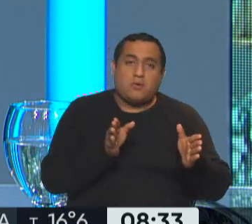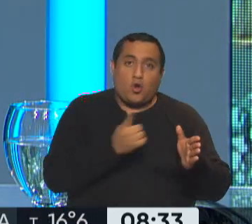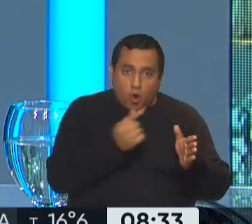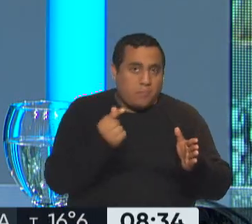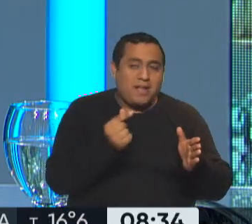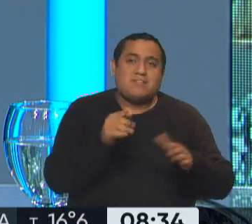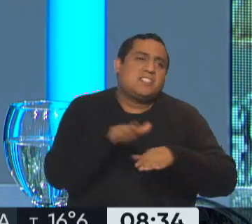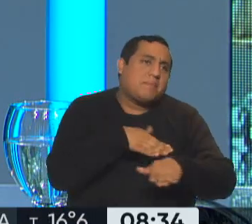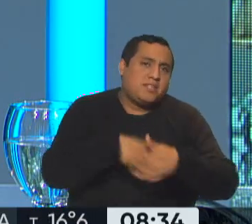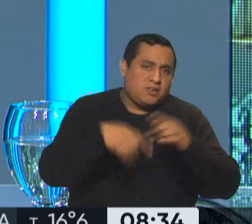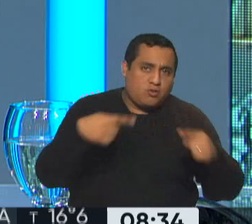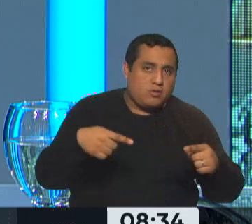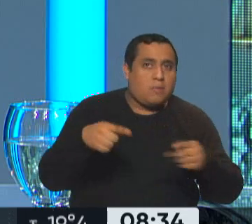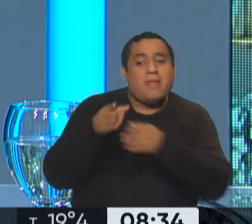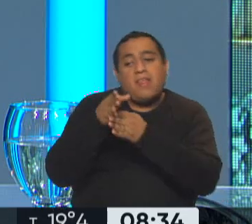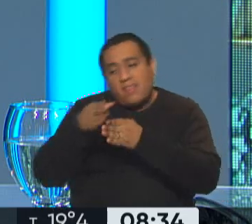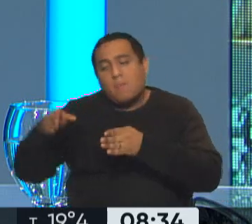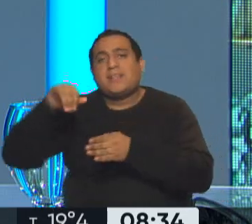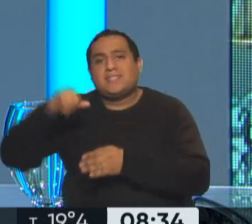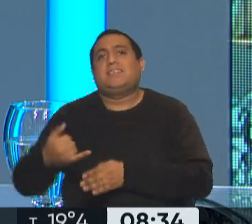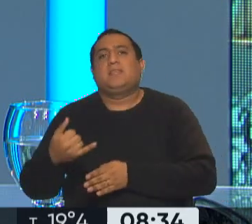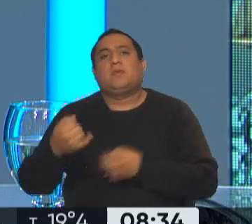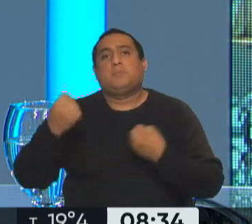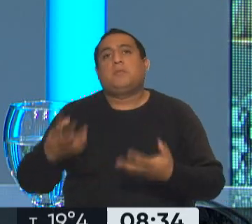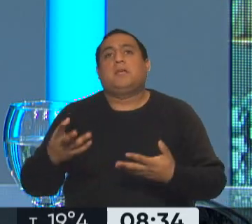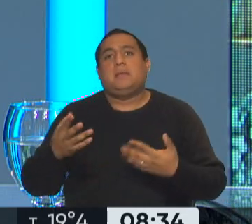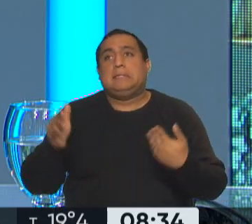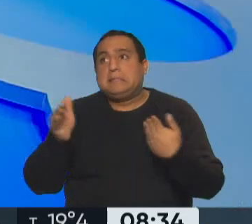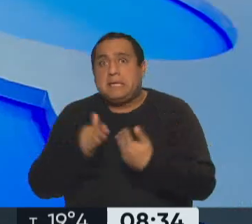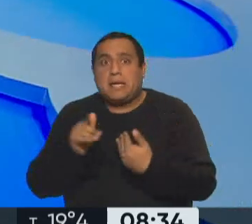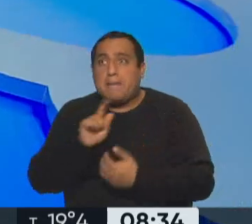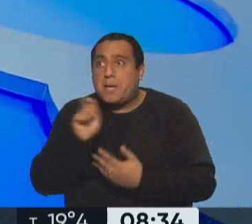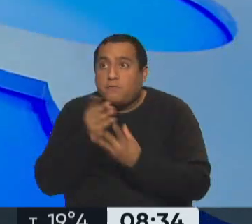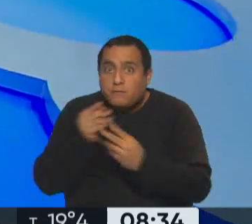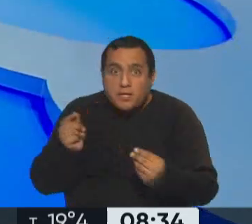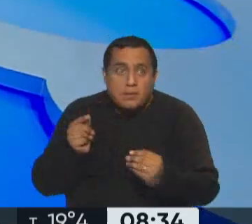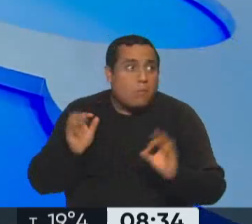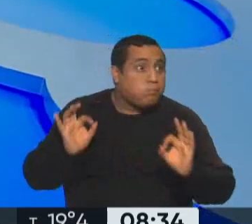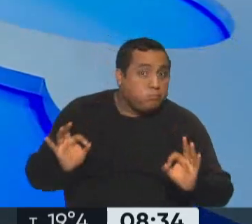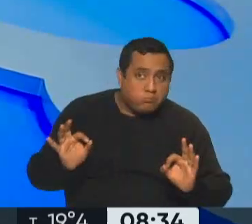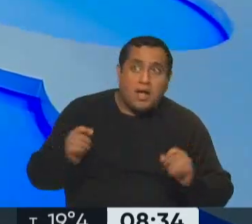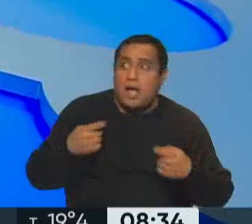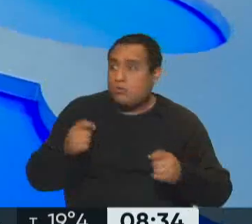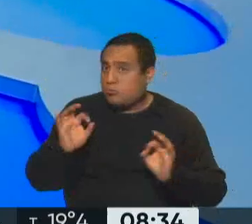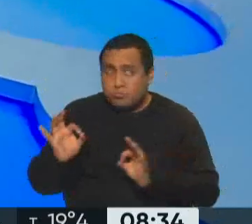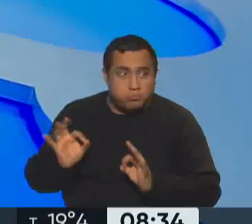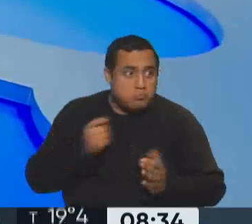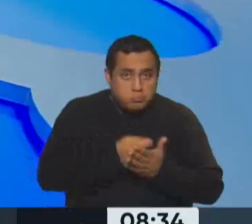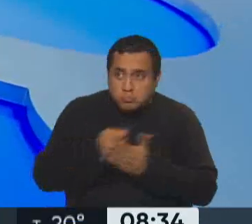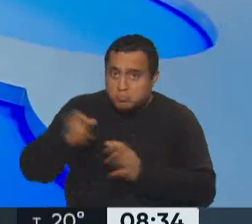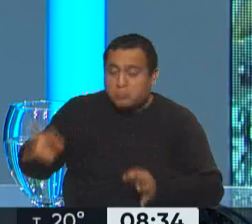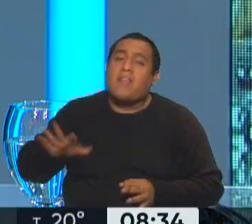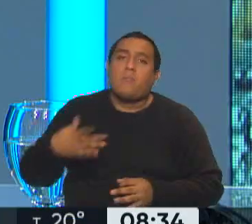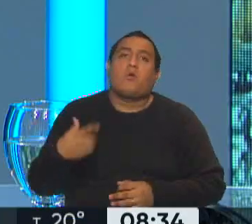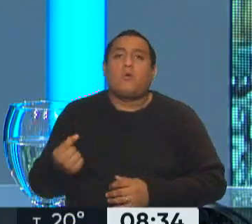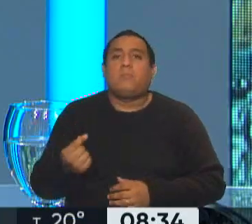tiene valor agregado el calzado. Son 7 oficiales. Y digo este ejemplo como pasa en la mayoría claro, como de los propio. productos, ¿no? Pero es muy importante generar